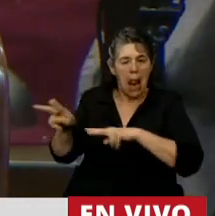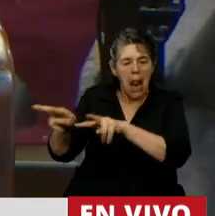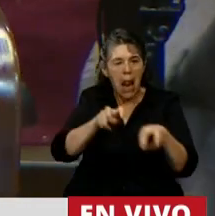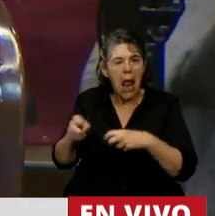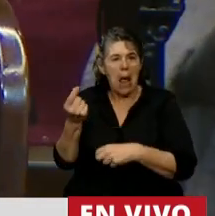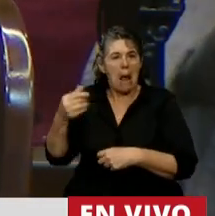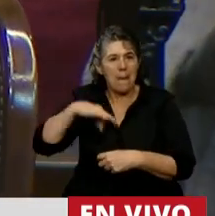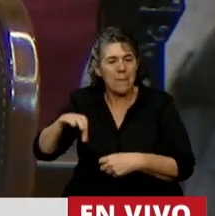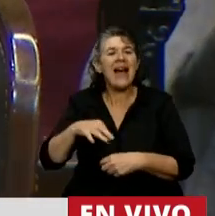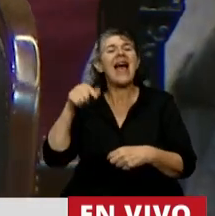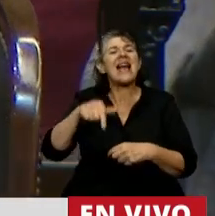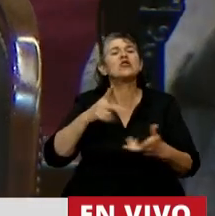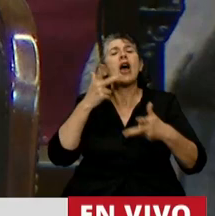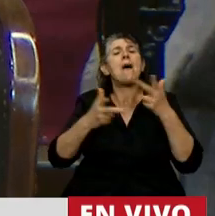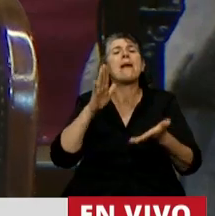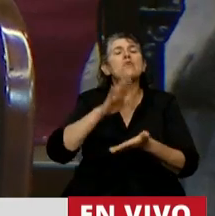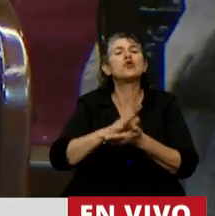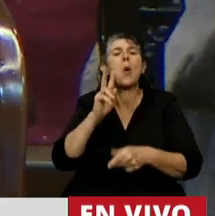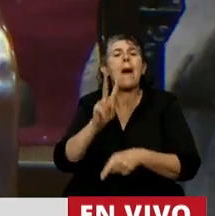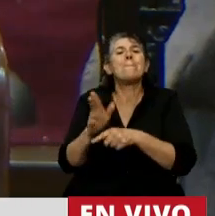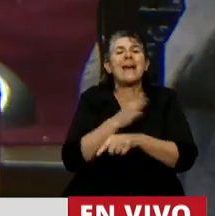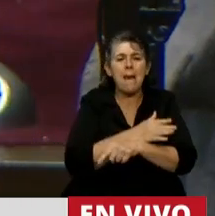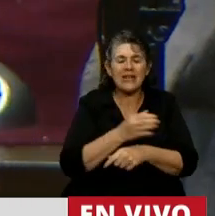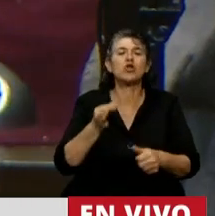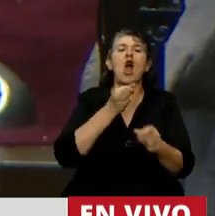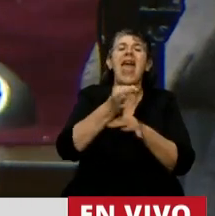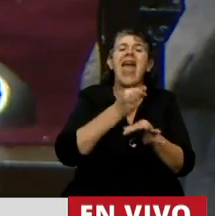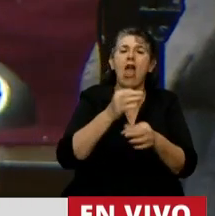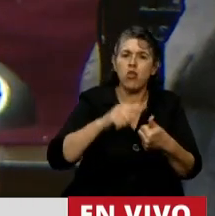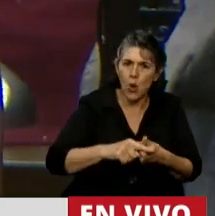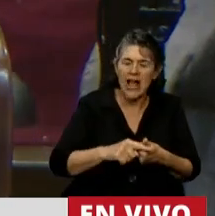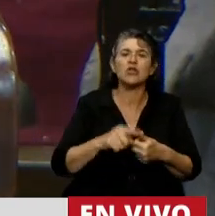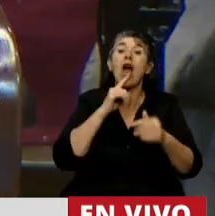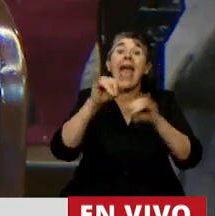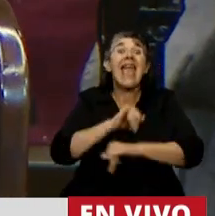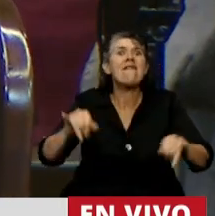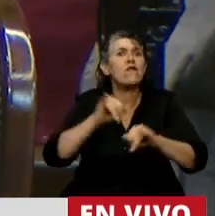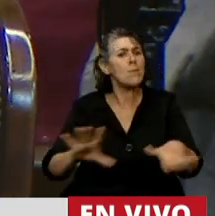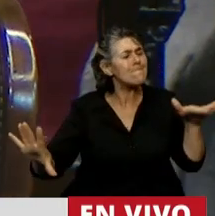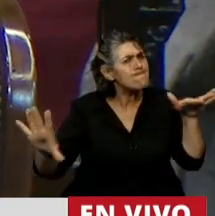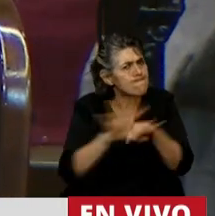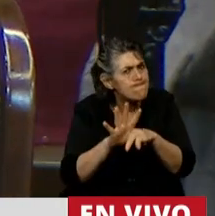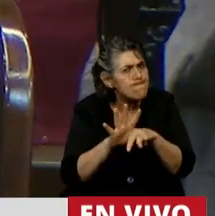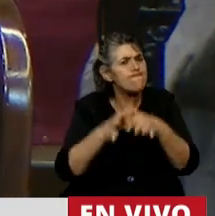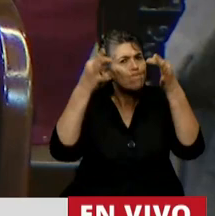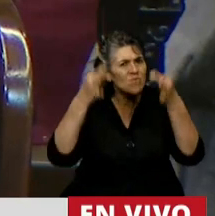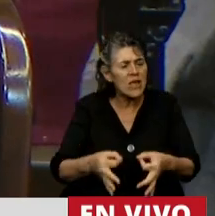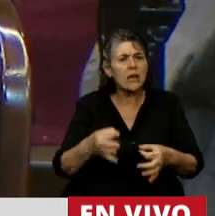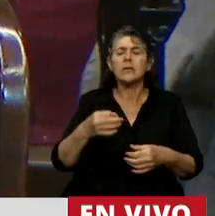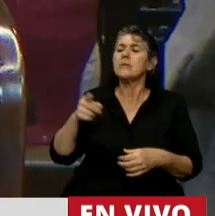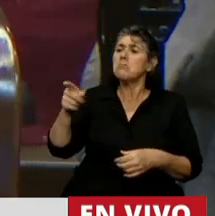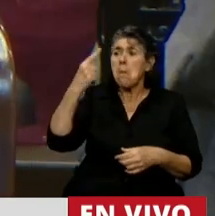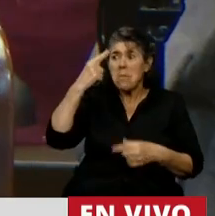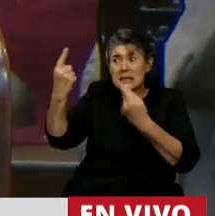Estamos hablando de prevención, estamos hablando de educación, de acceso a información confiable y oportuna, de no juzgar a quien